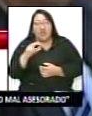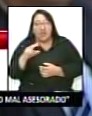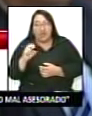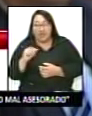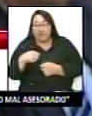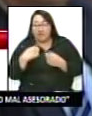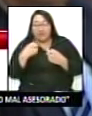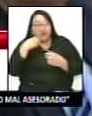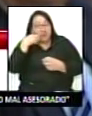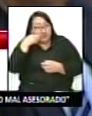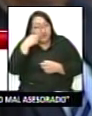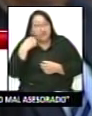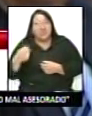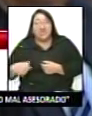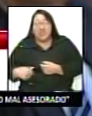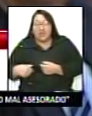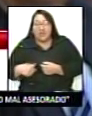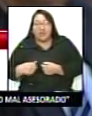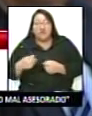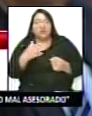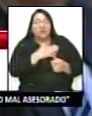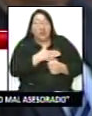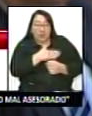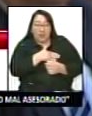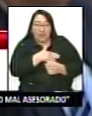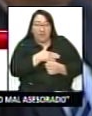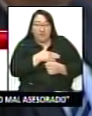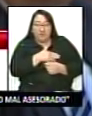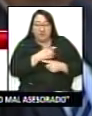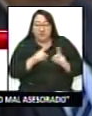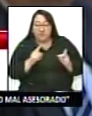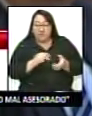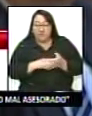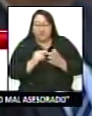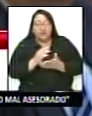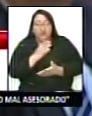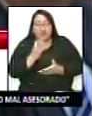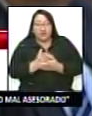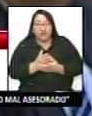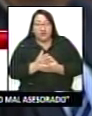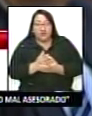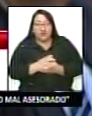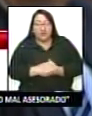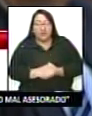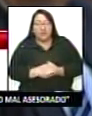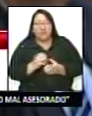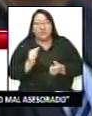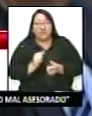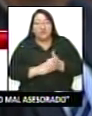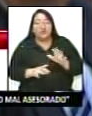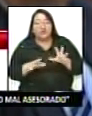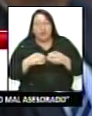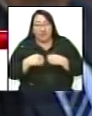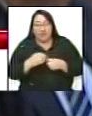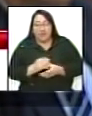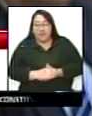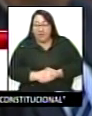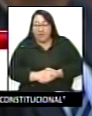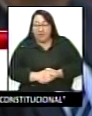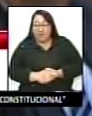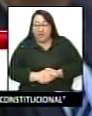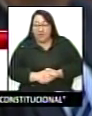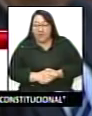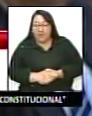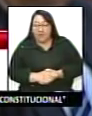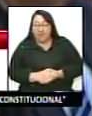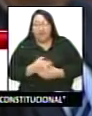entregamos carne, hígado, corazón. Sin embargo, la problemática es la aceptabilidad en Jaliwarma. Las